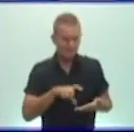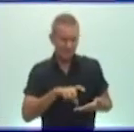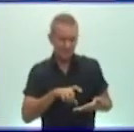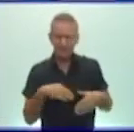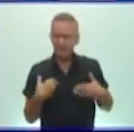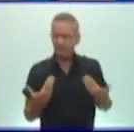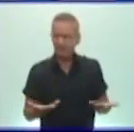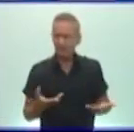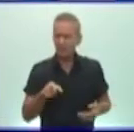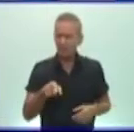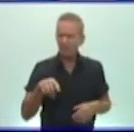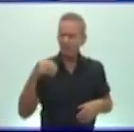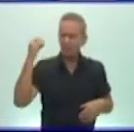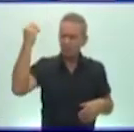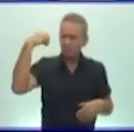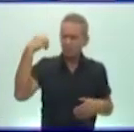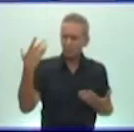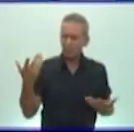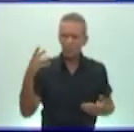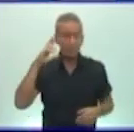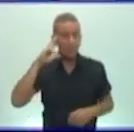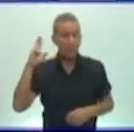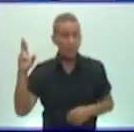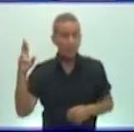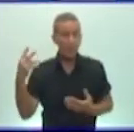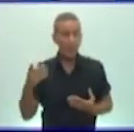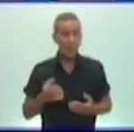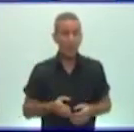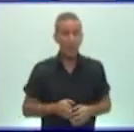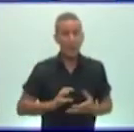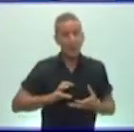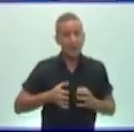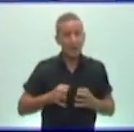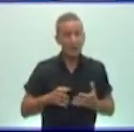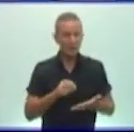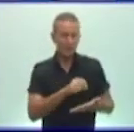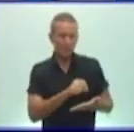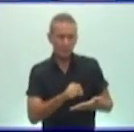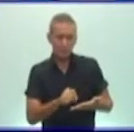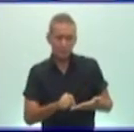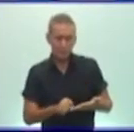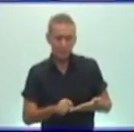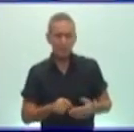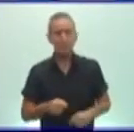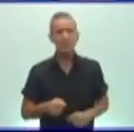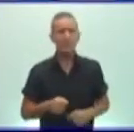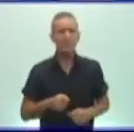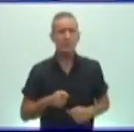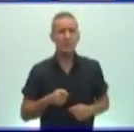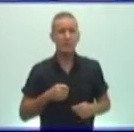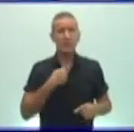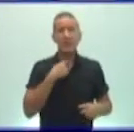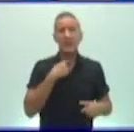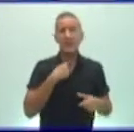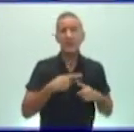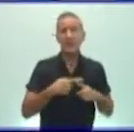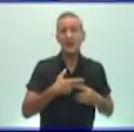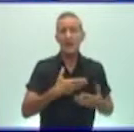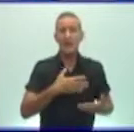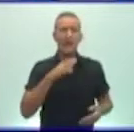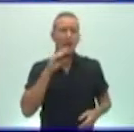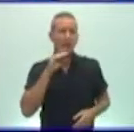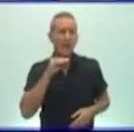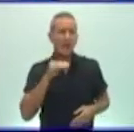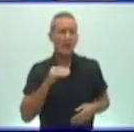¿Cómo lo sabes? Recuerden en la forma en que está escrito, las expresiones que se utilizan, la rima,